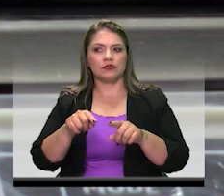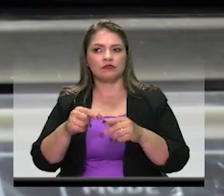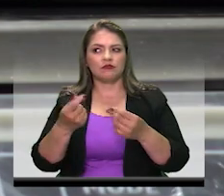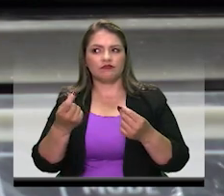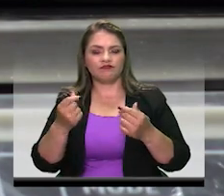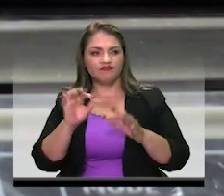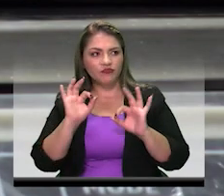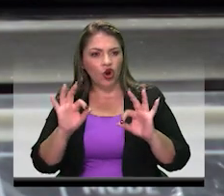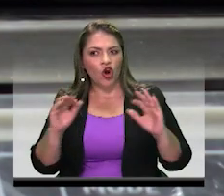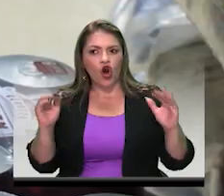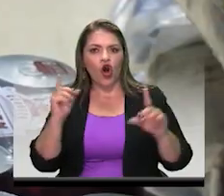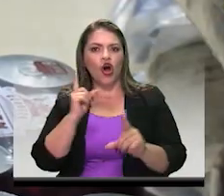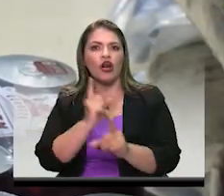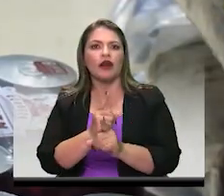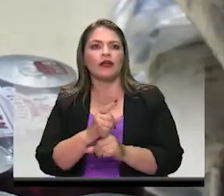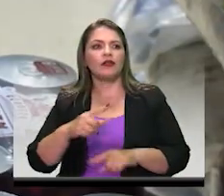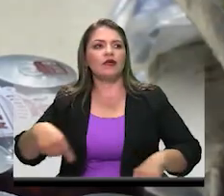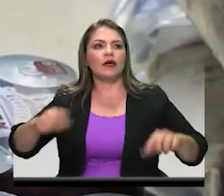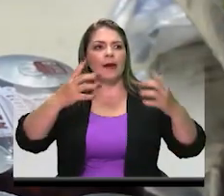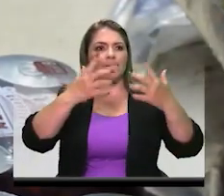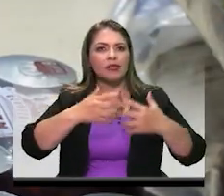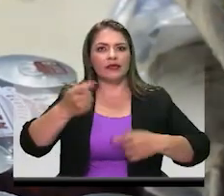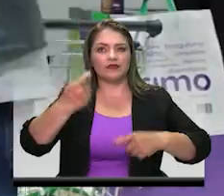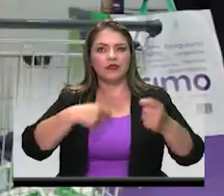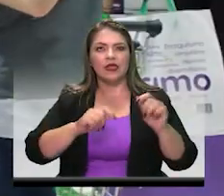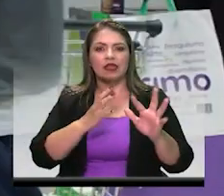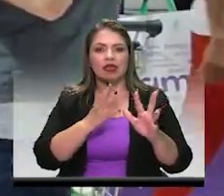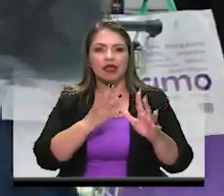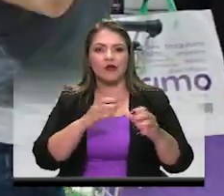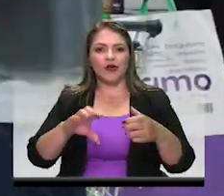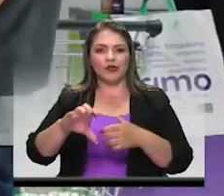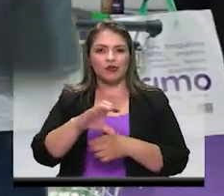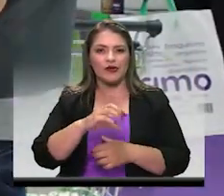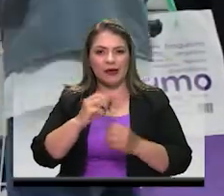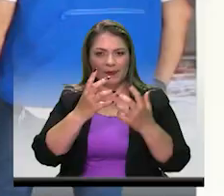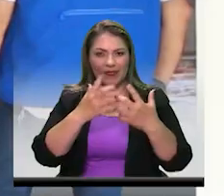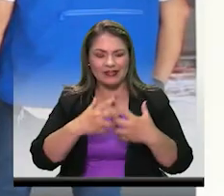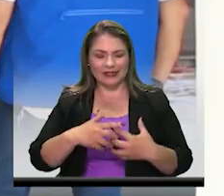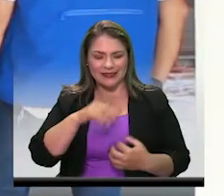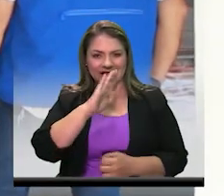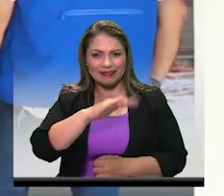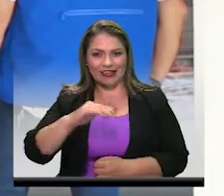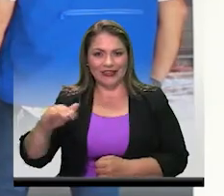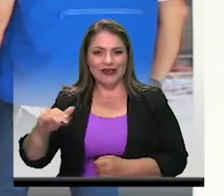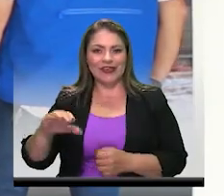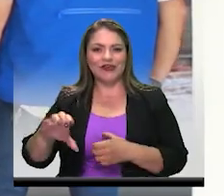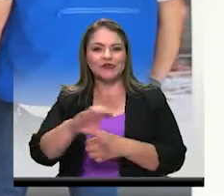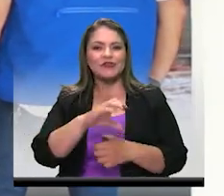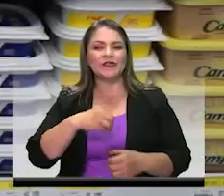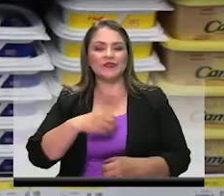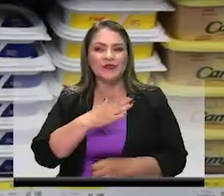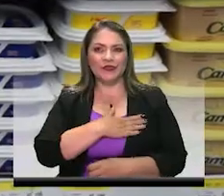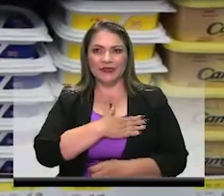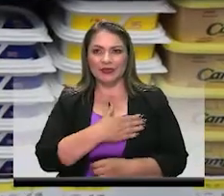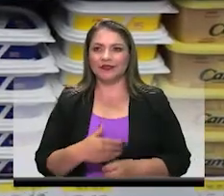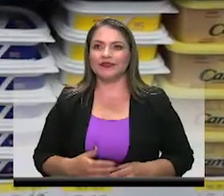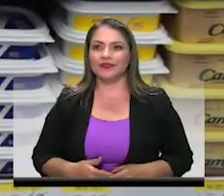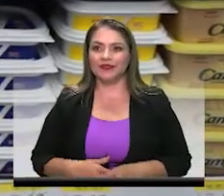de la ciudad. Somos Itagüí, la ciudad empresarial de Antioquia, ciudad de oportunidades.